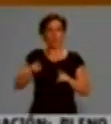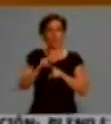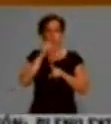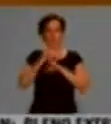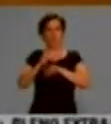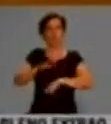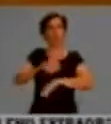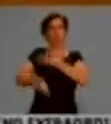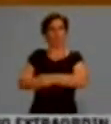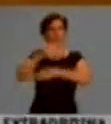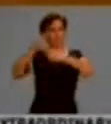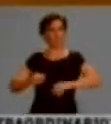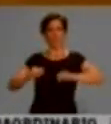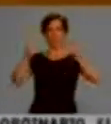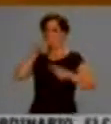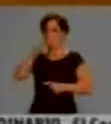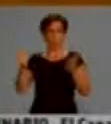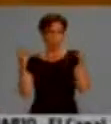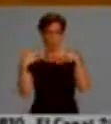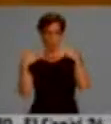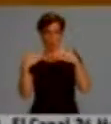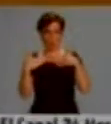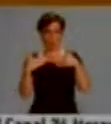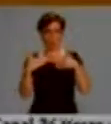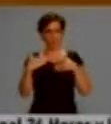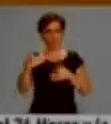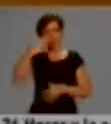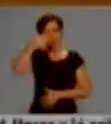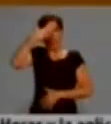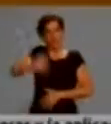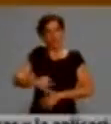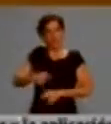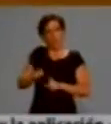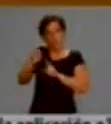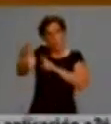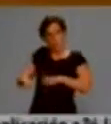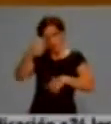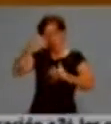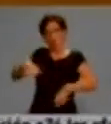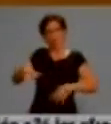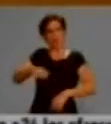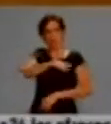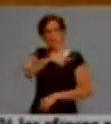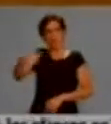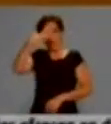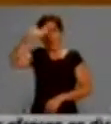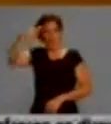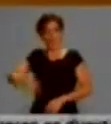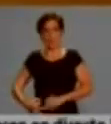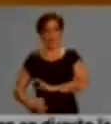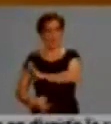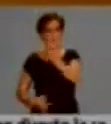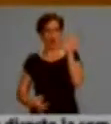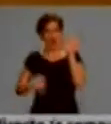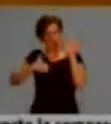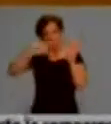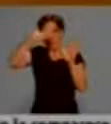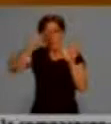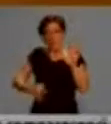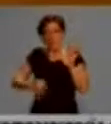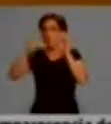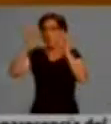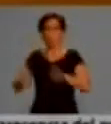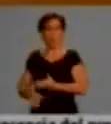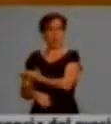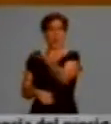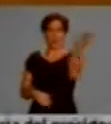una imputación. Creí en la inocencia de esa persona, como creería en la de